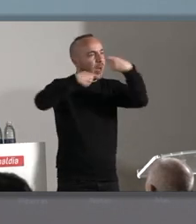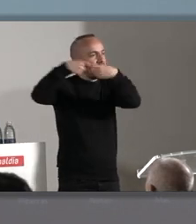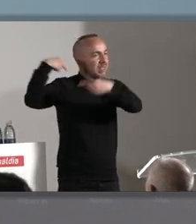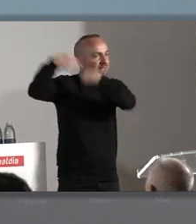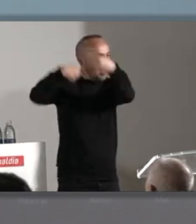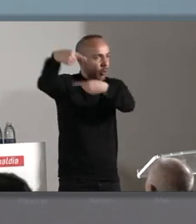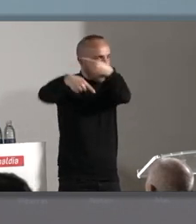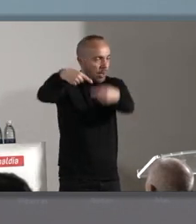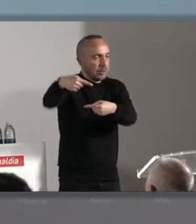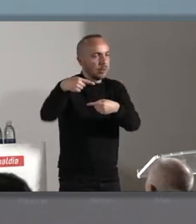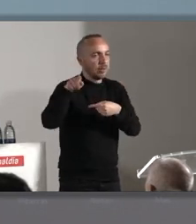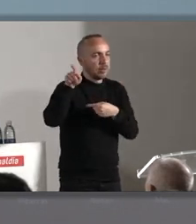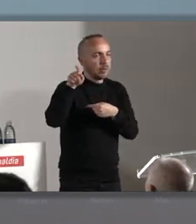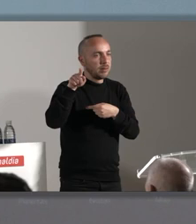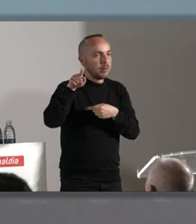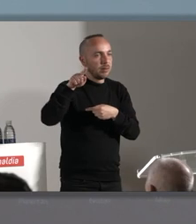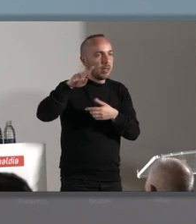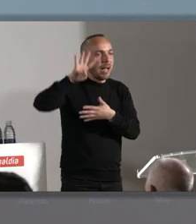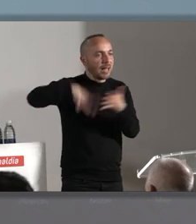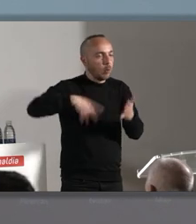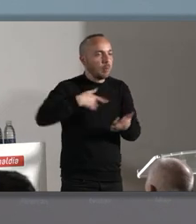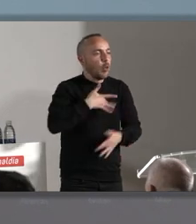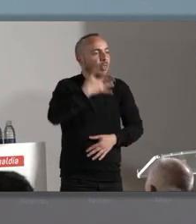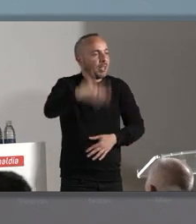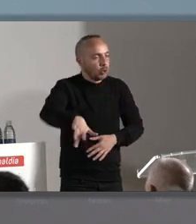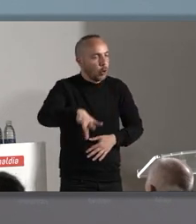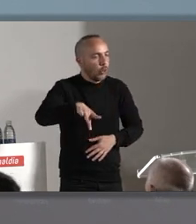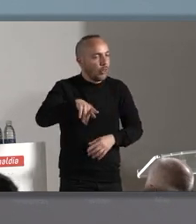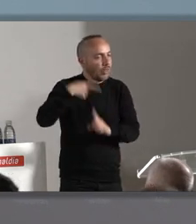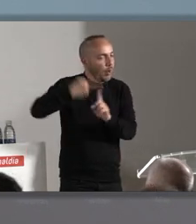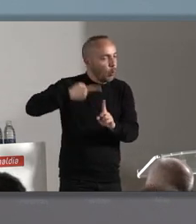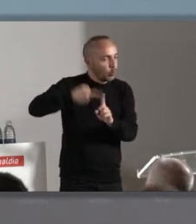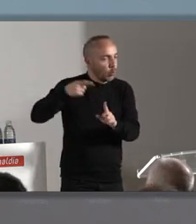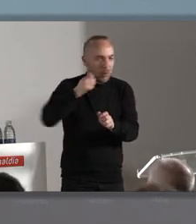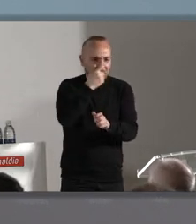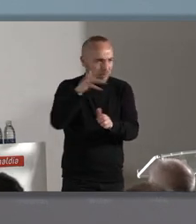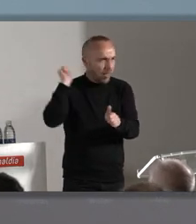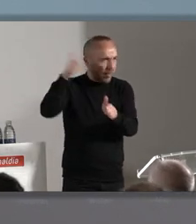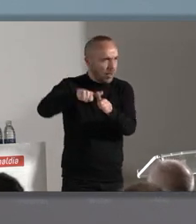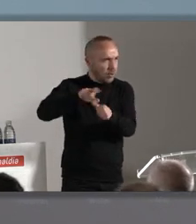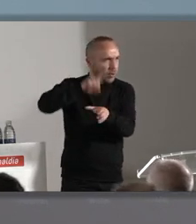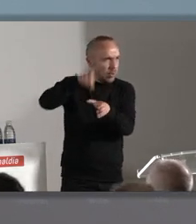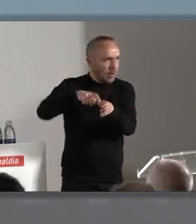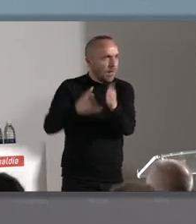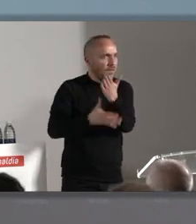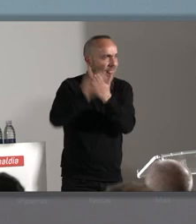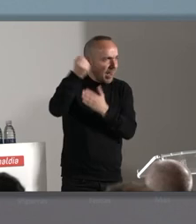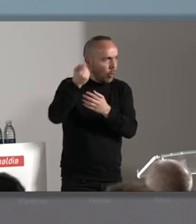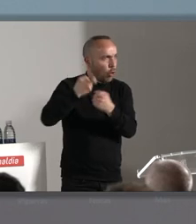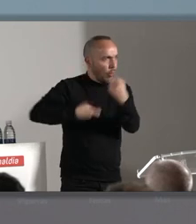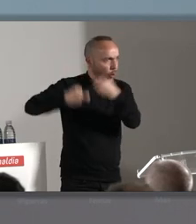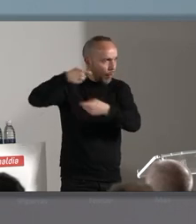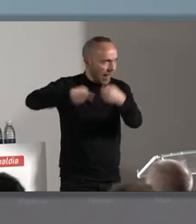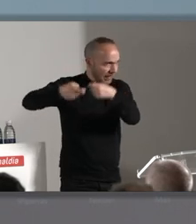pues en Cataluña, la Asociación de Uso, pues desde hace años participa en la Federación de Cooperativas que